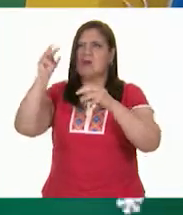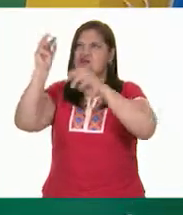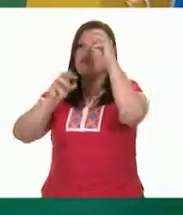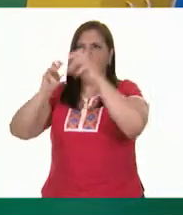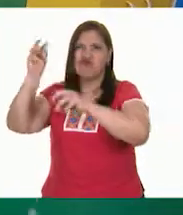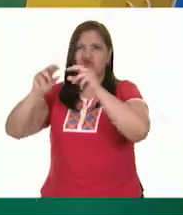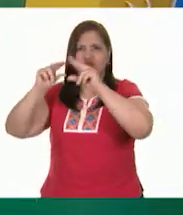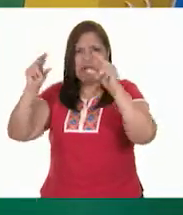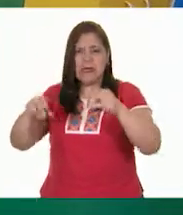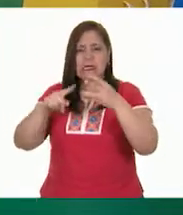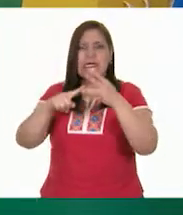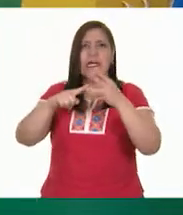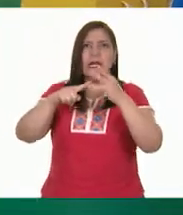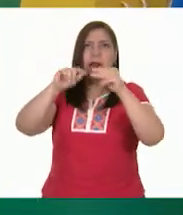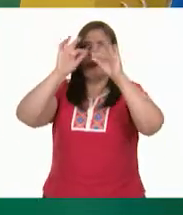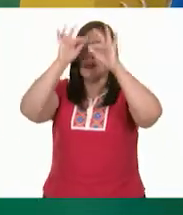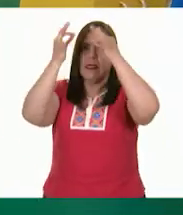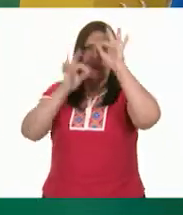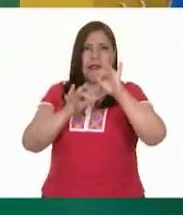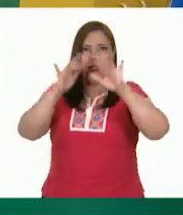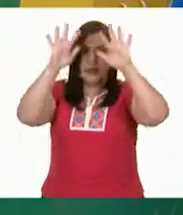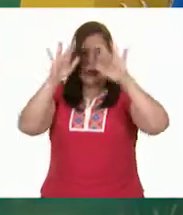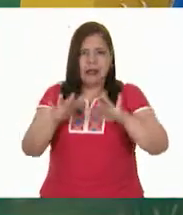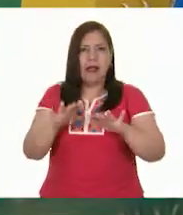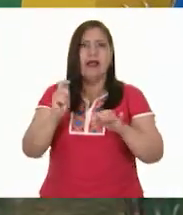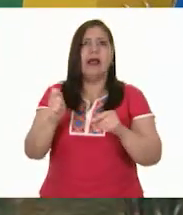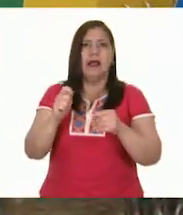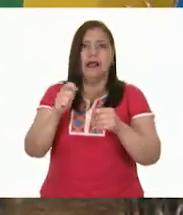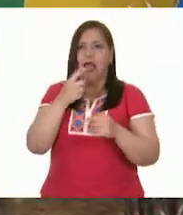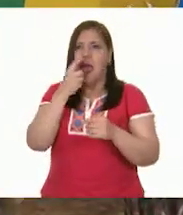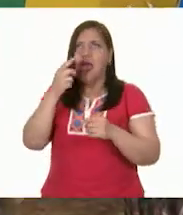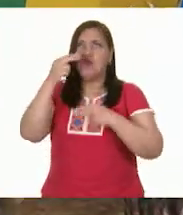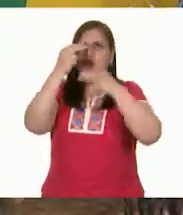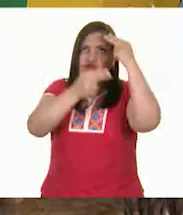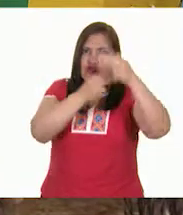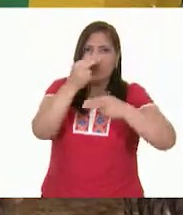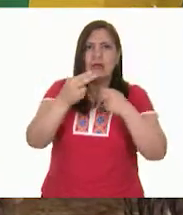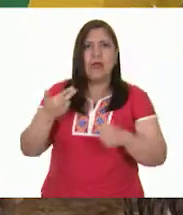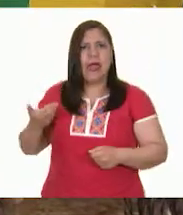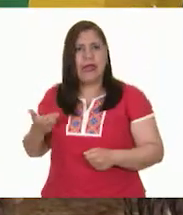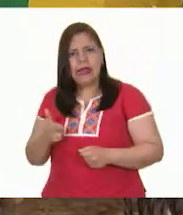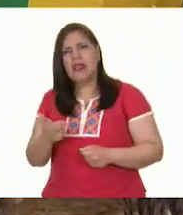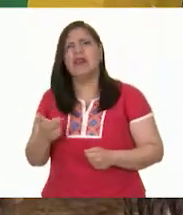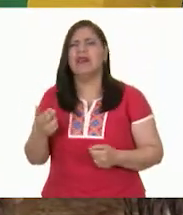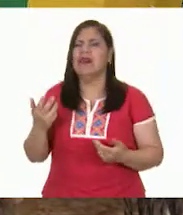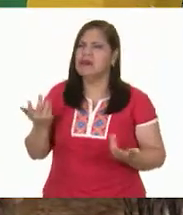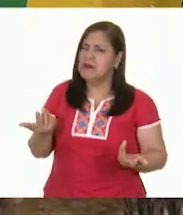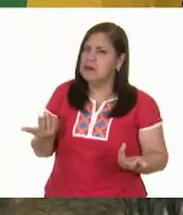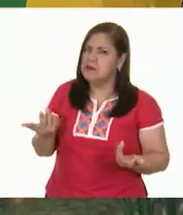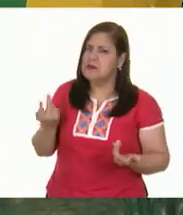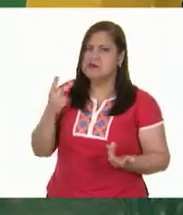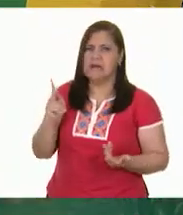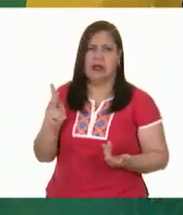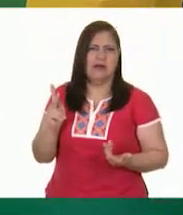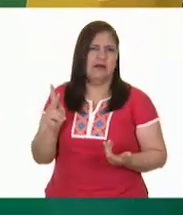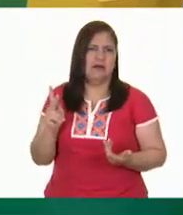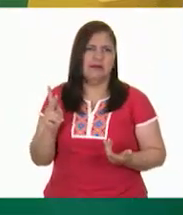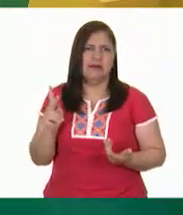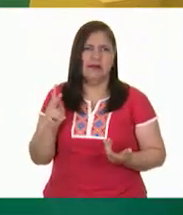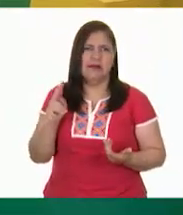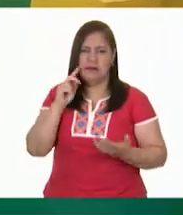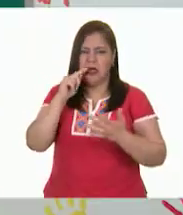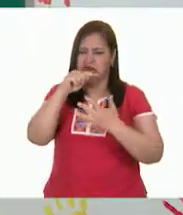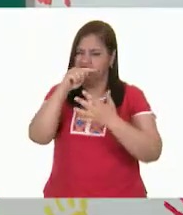nieve, las nubes. Dijiste un río. Exacto, ahí está. Pero viendo específicamente a